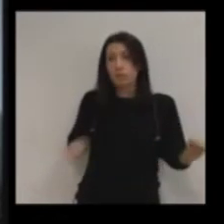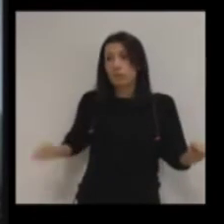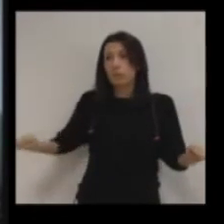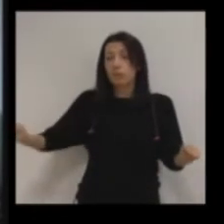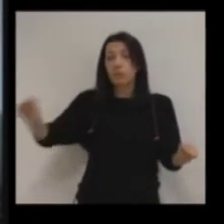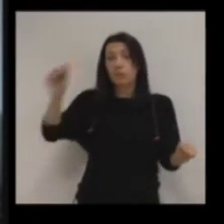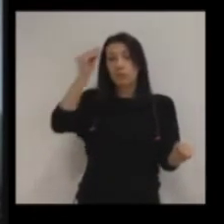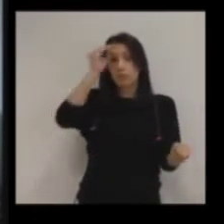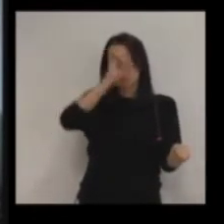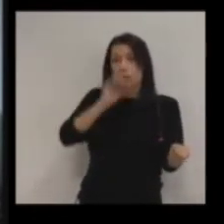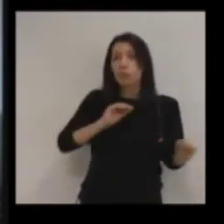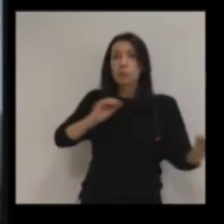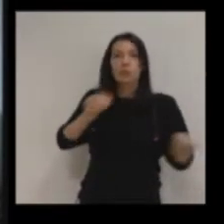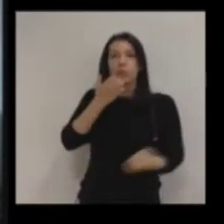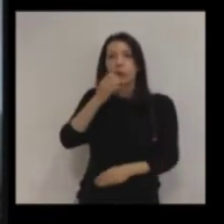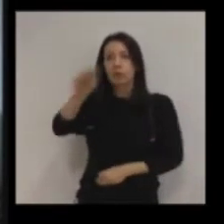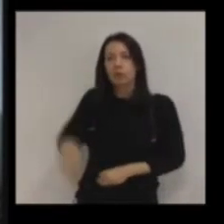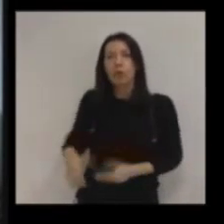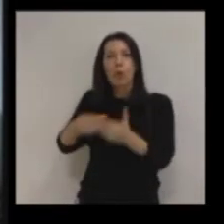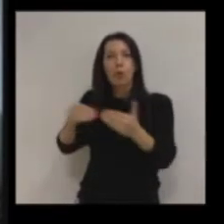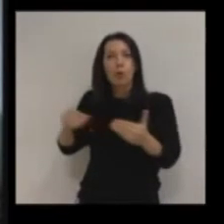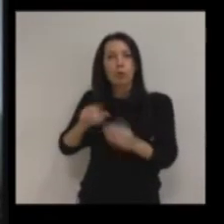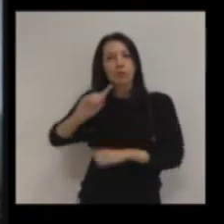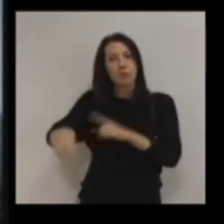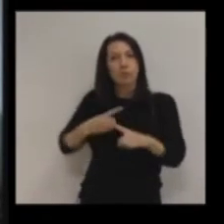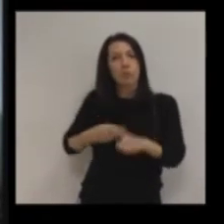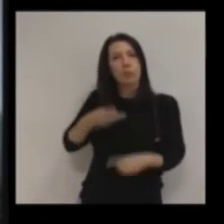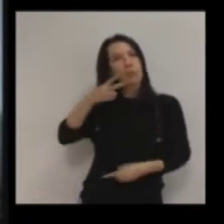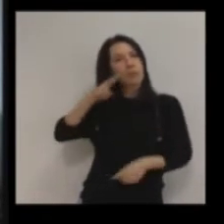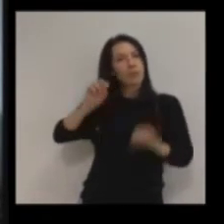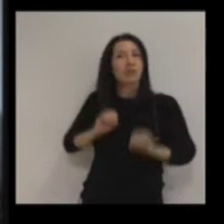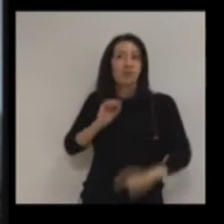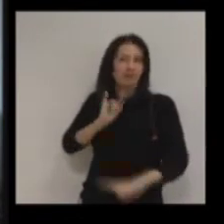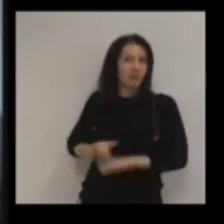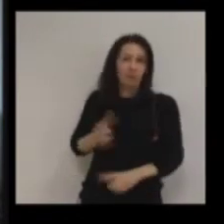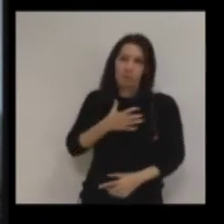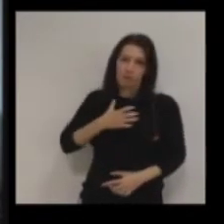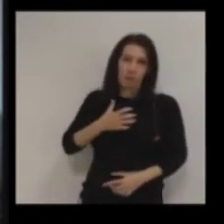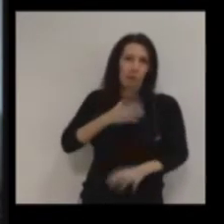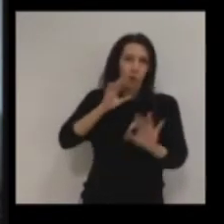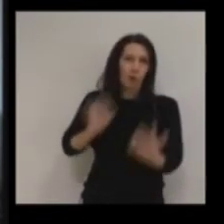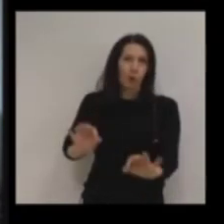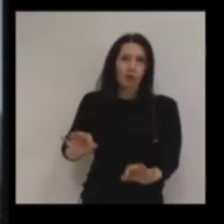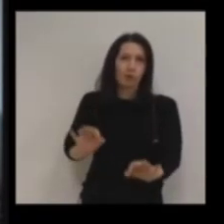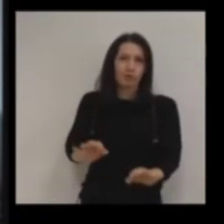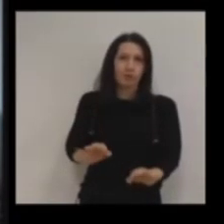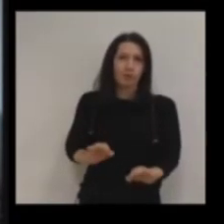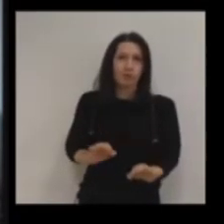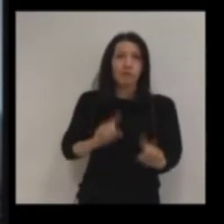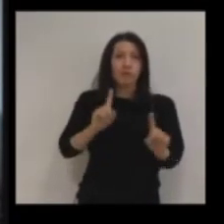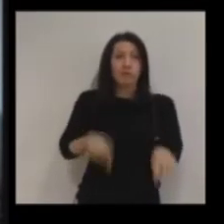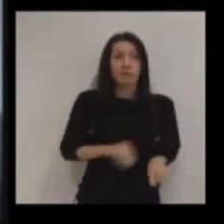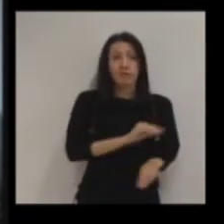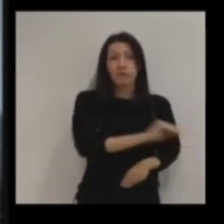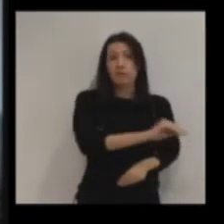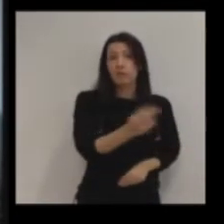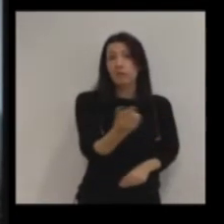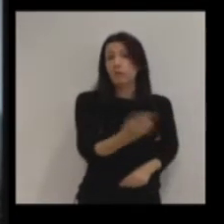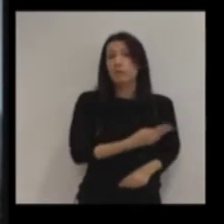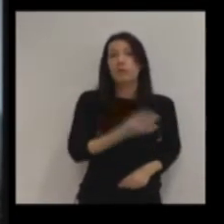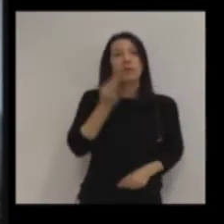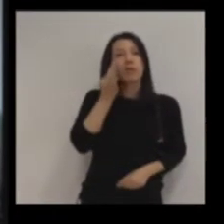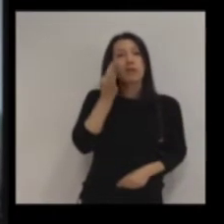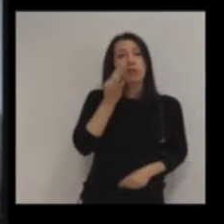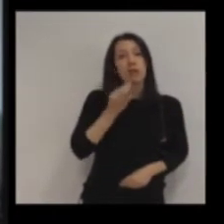tú como usuario y especialista, aquí no te podemos engañar, Ramón, evidentemente, y vosotras